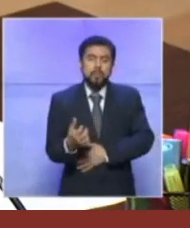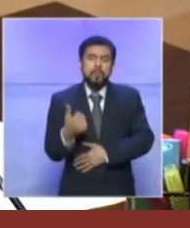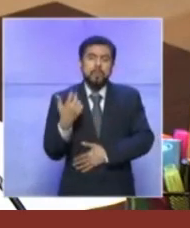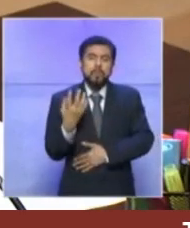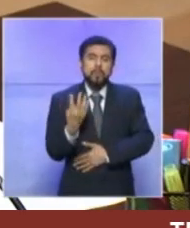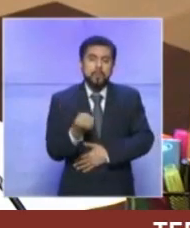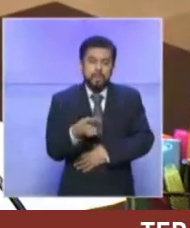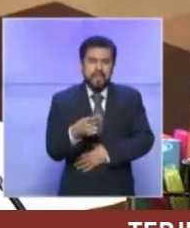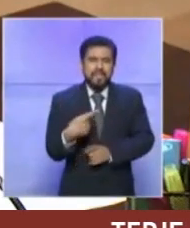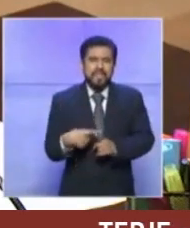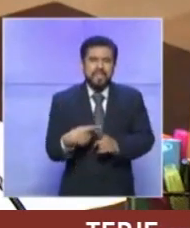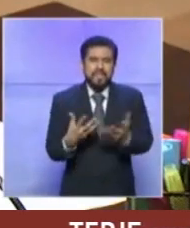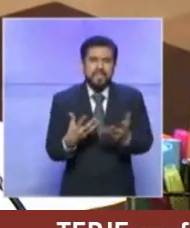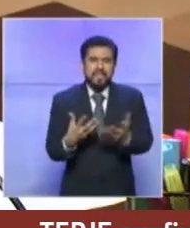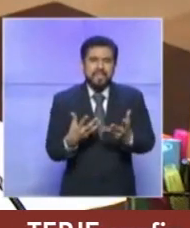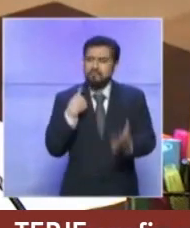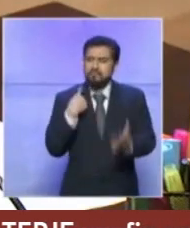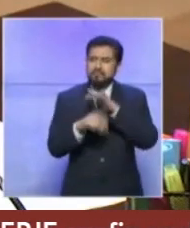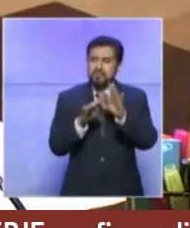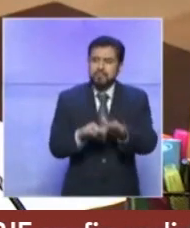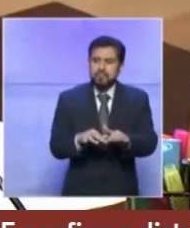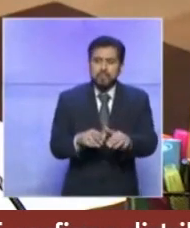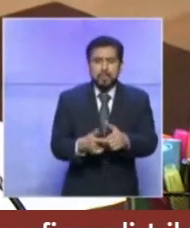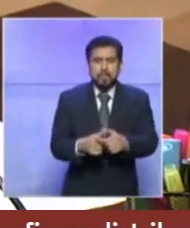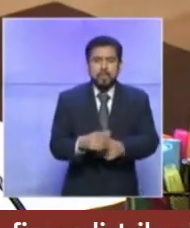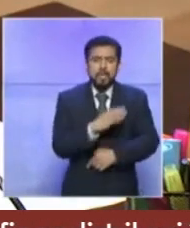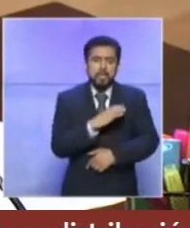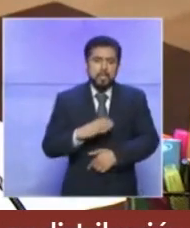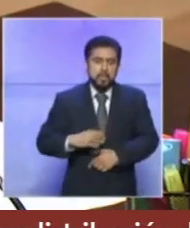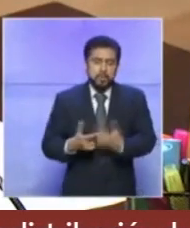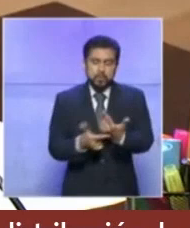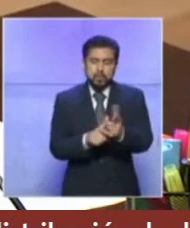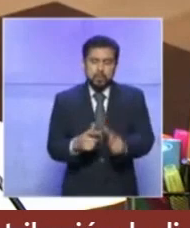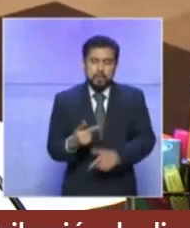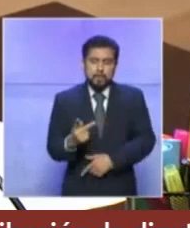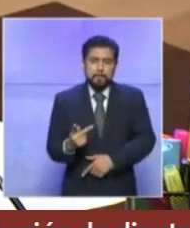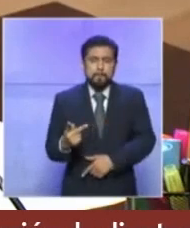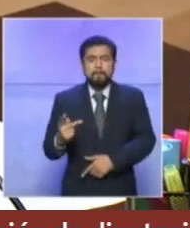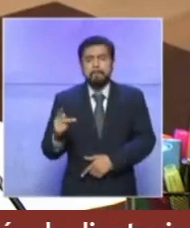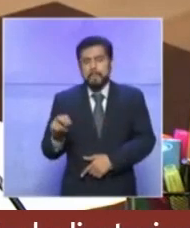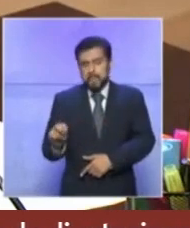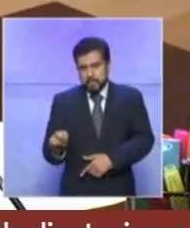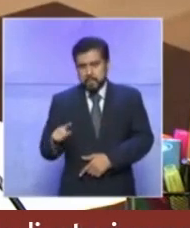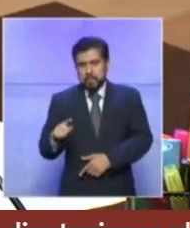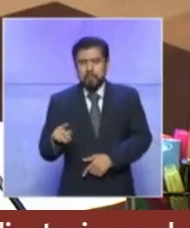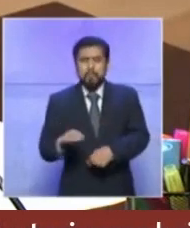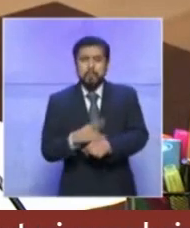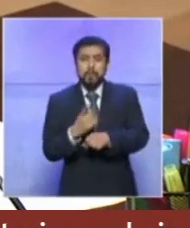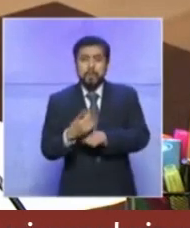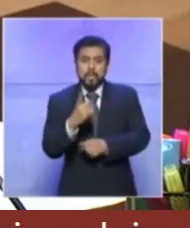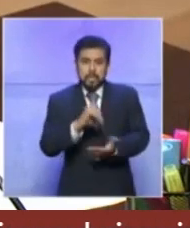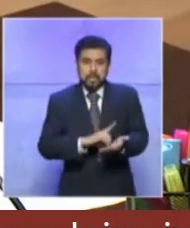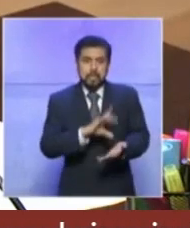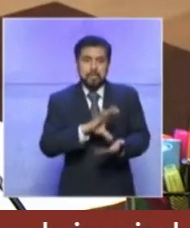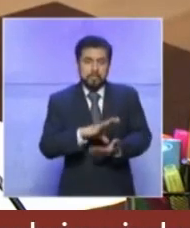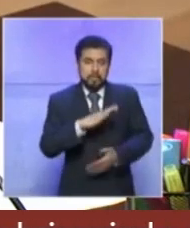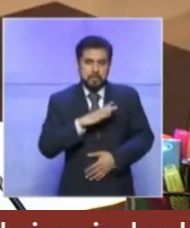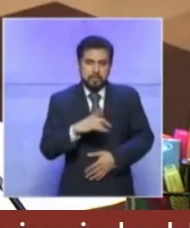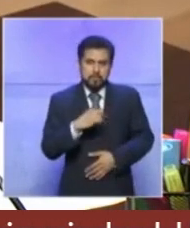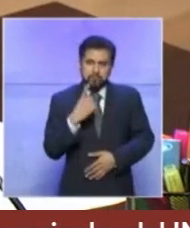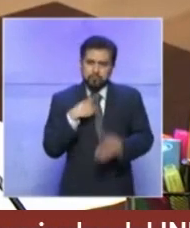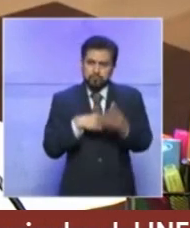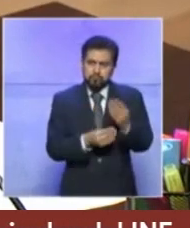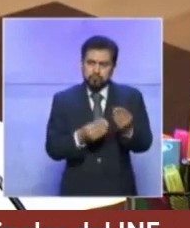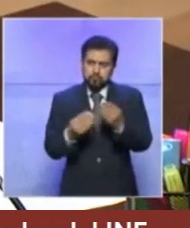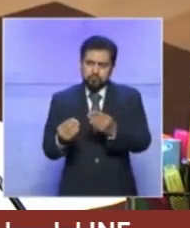por un candidato postulado por el Partido del Trabajo en Acción Afirmativa de Discapacidad. Se propone confirmar el acuerdo